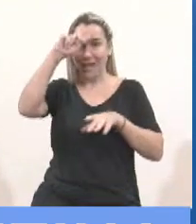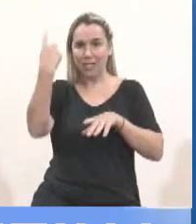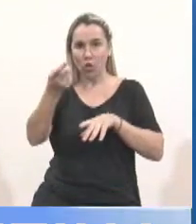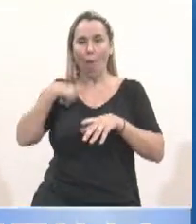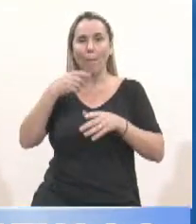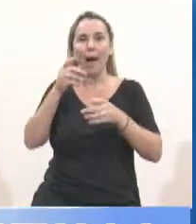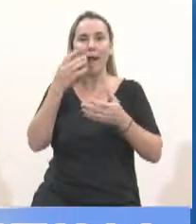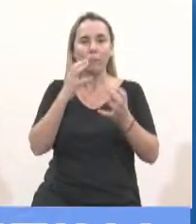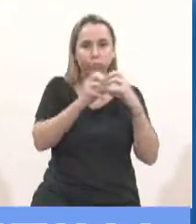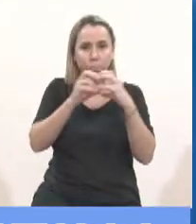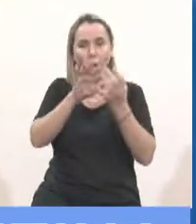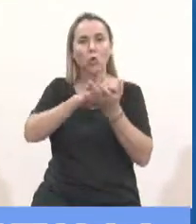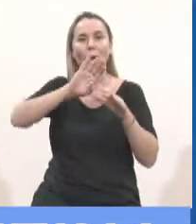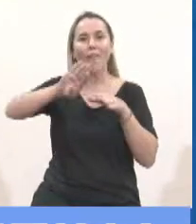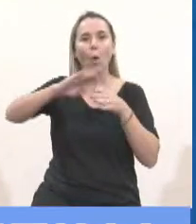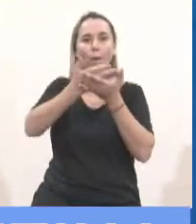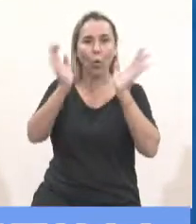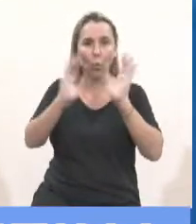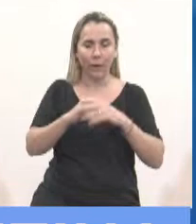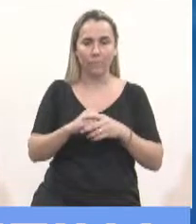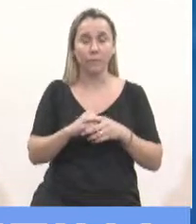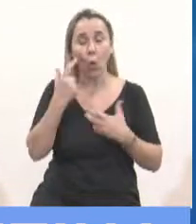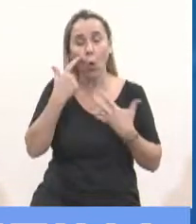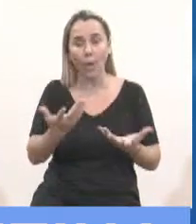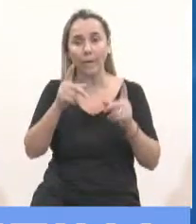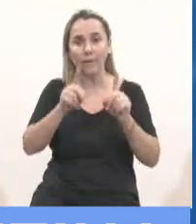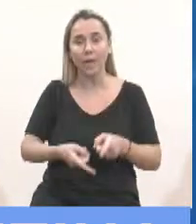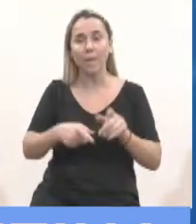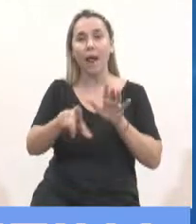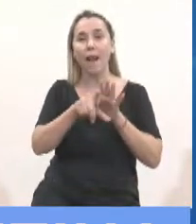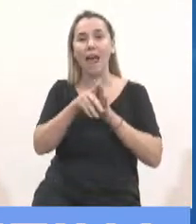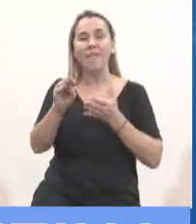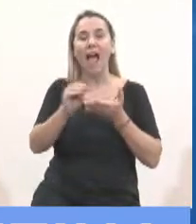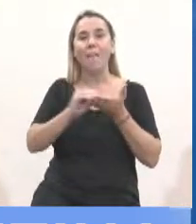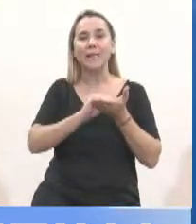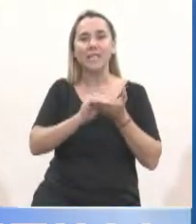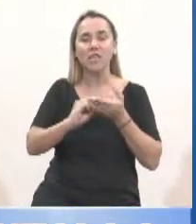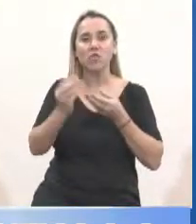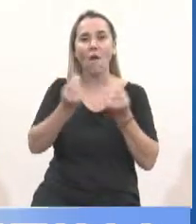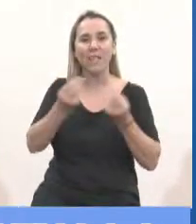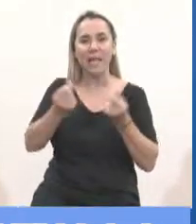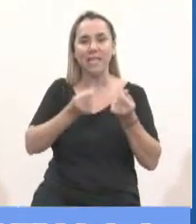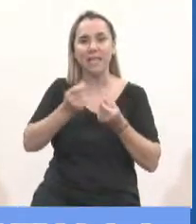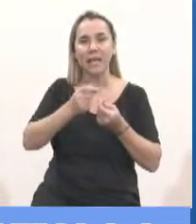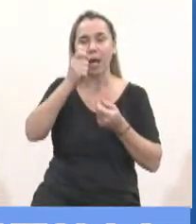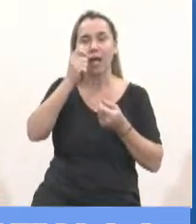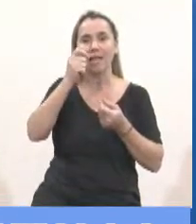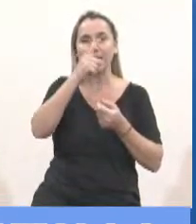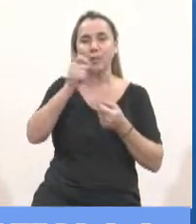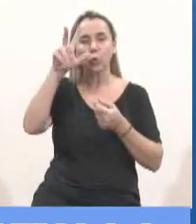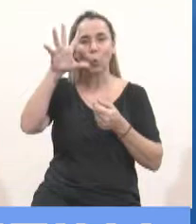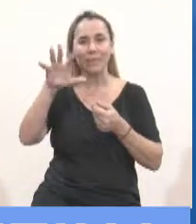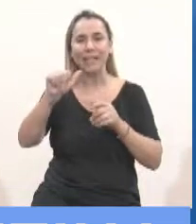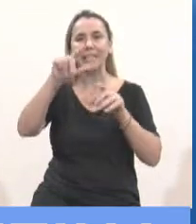del tema de la deuda pública. Y obviamente también la Ley de Administración Financiera, la 2456,